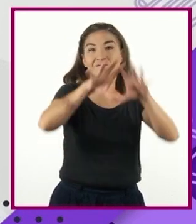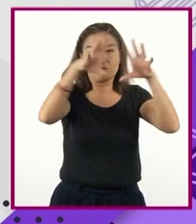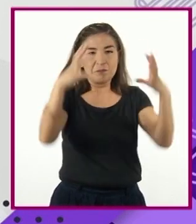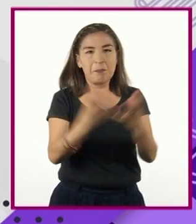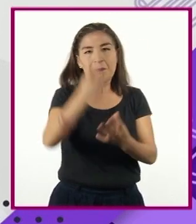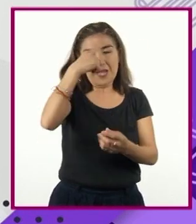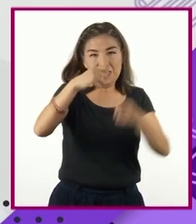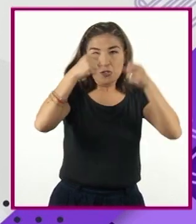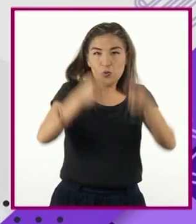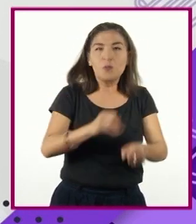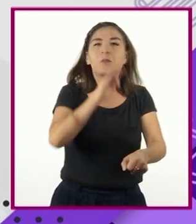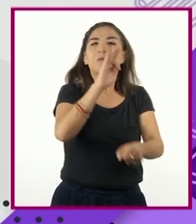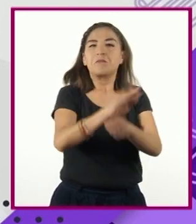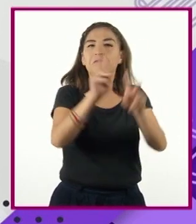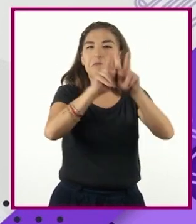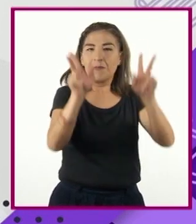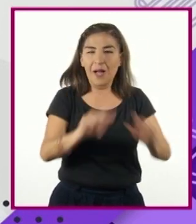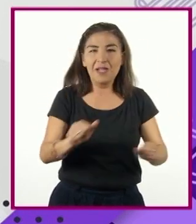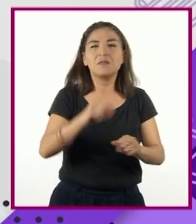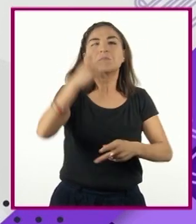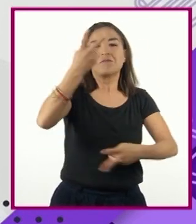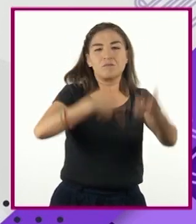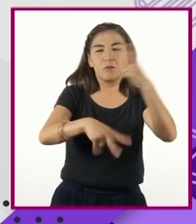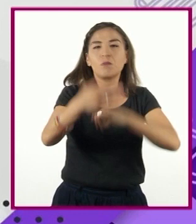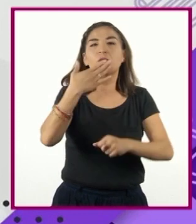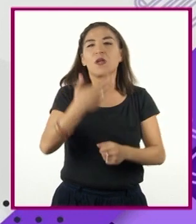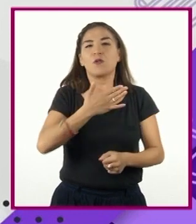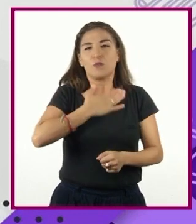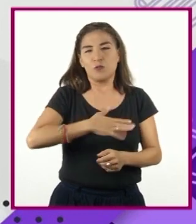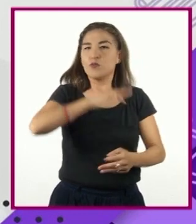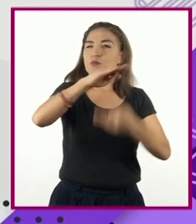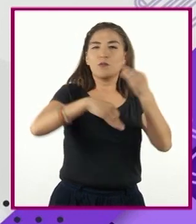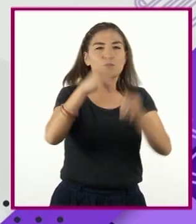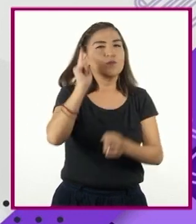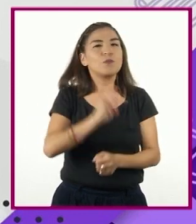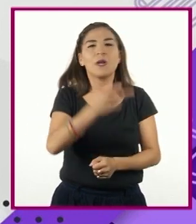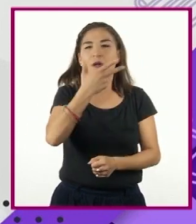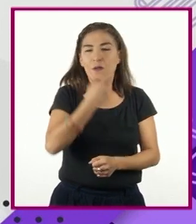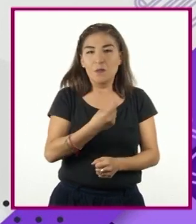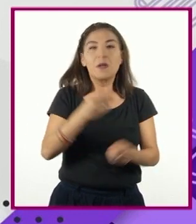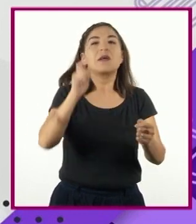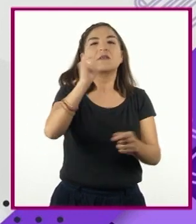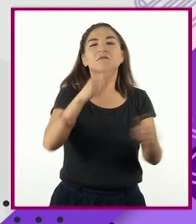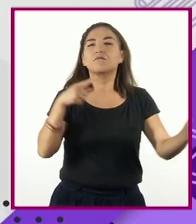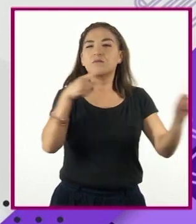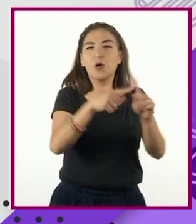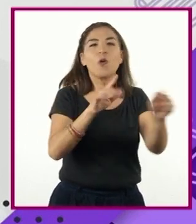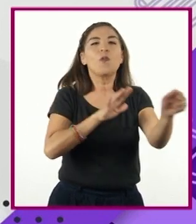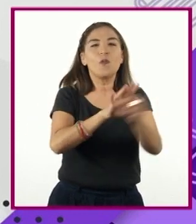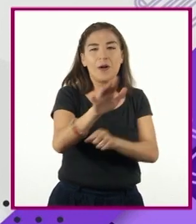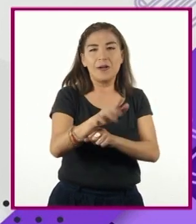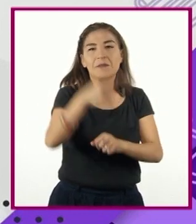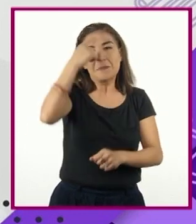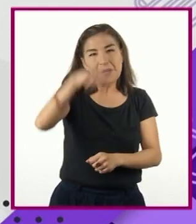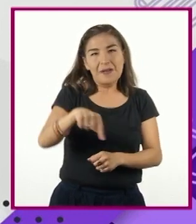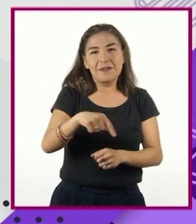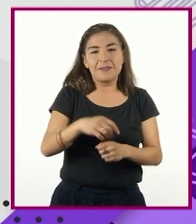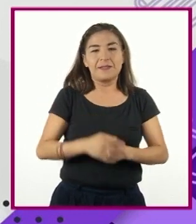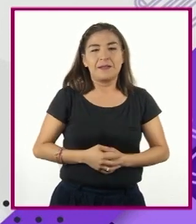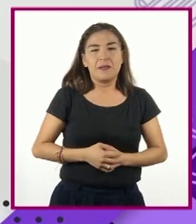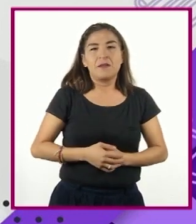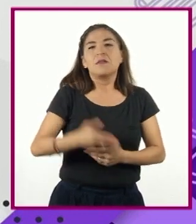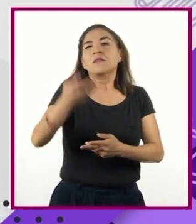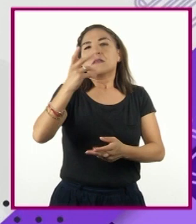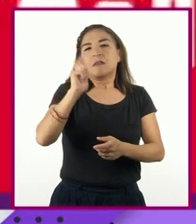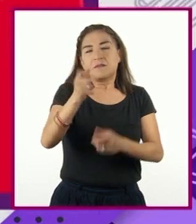paz, prosperidad y justicia para todas y todos, poniendo especial énfasis en la erradicación de la